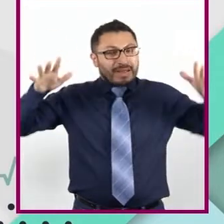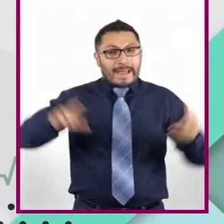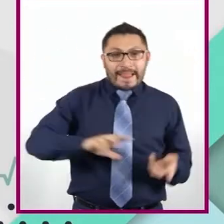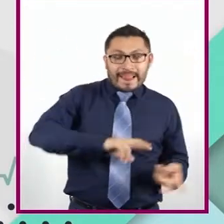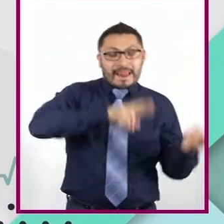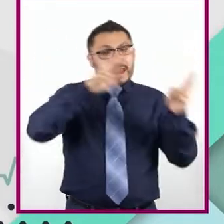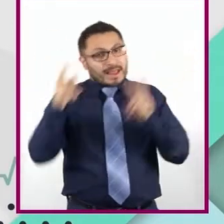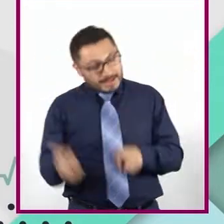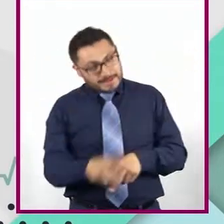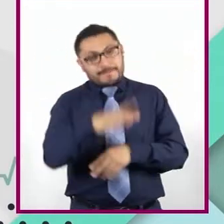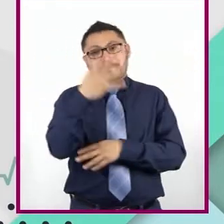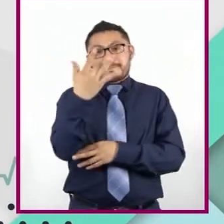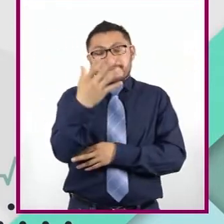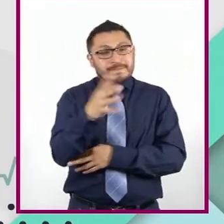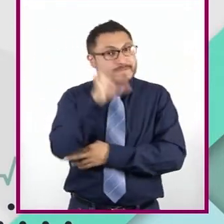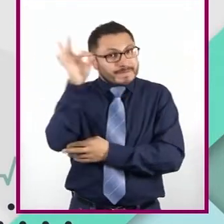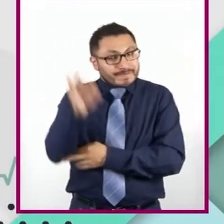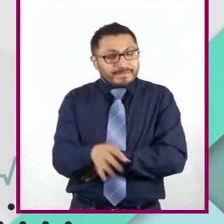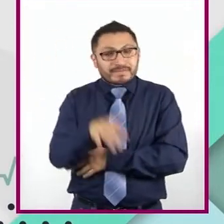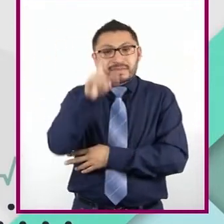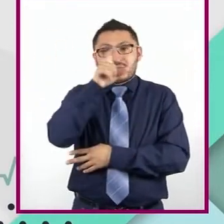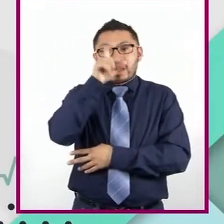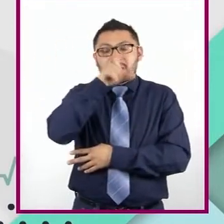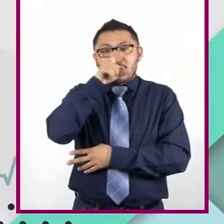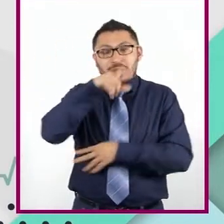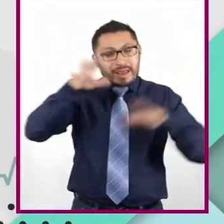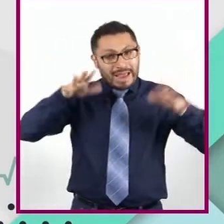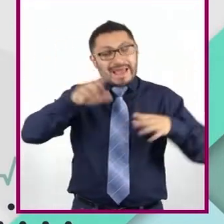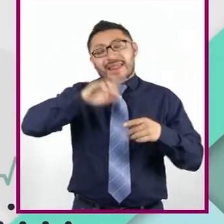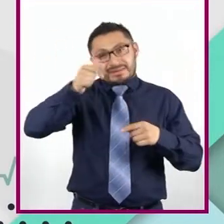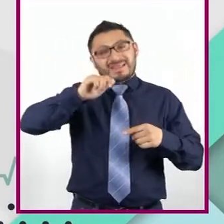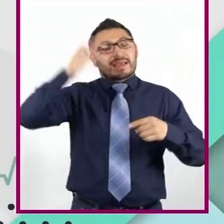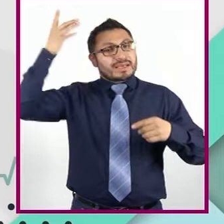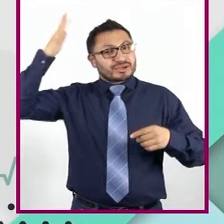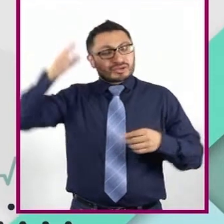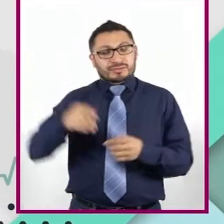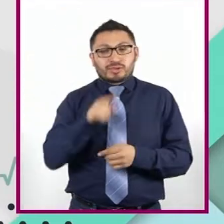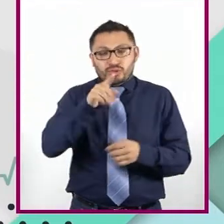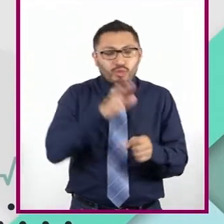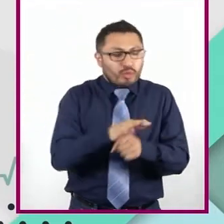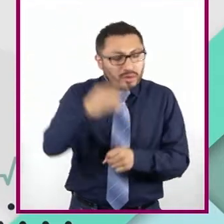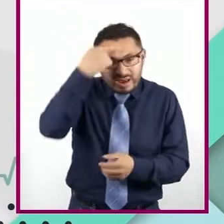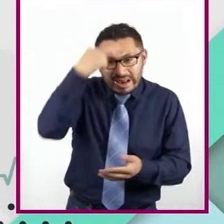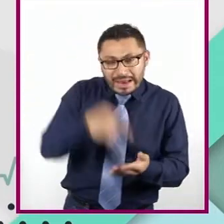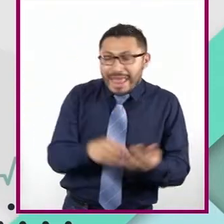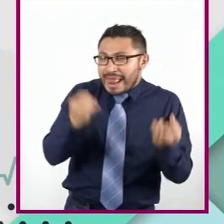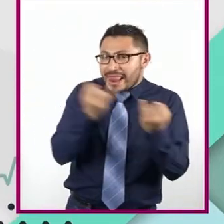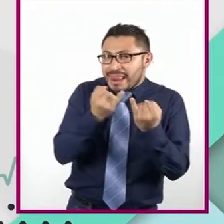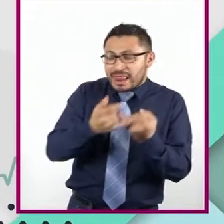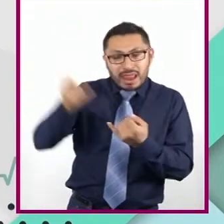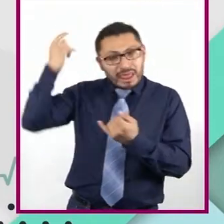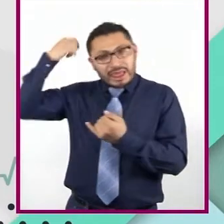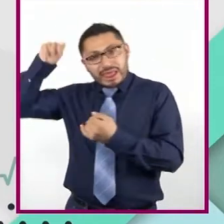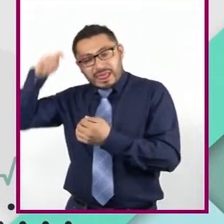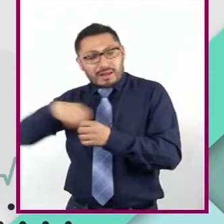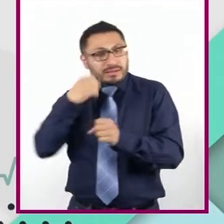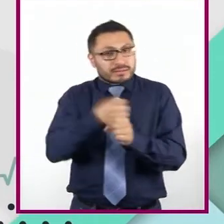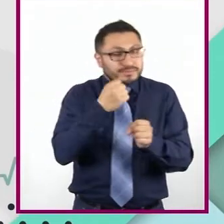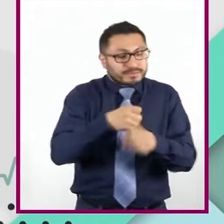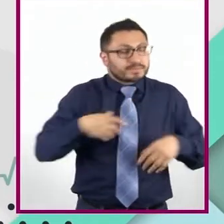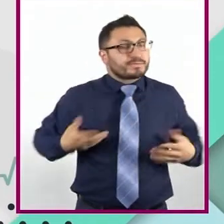sol. ¿Ustedes qué piensan que ocurrirá? ¿Serán iguales la probabilidad teórica y la